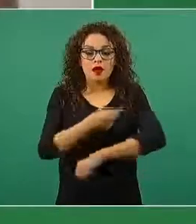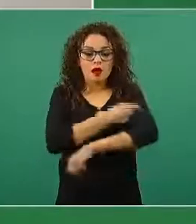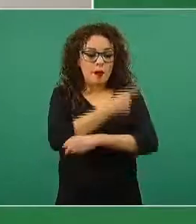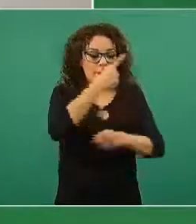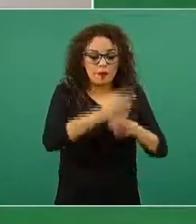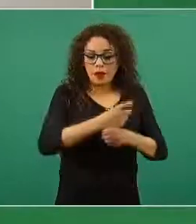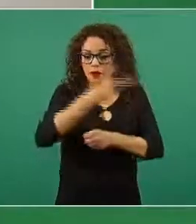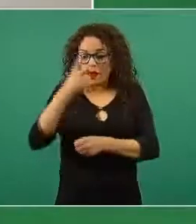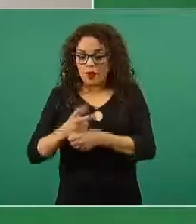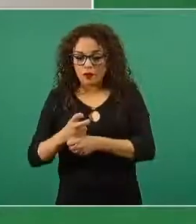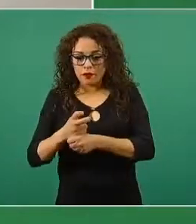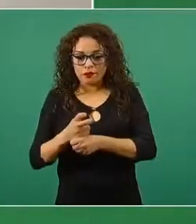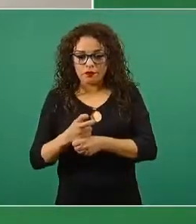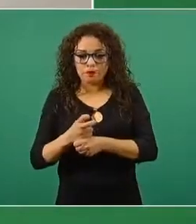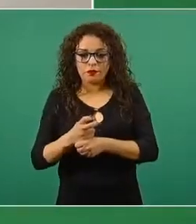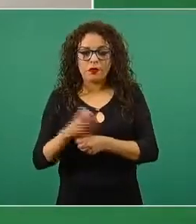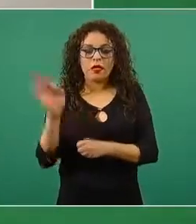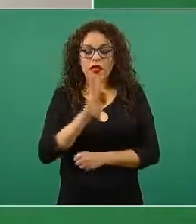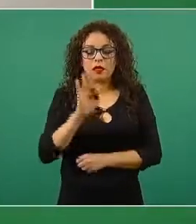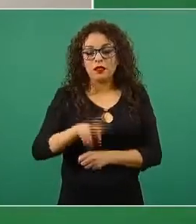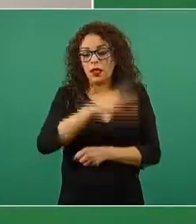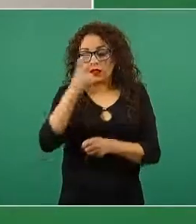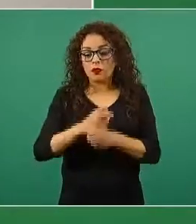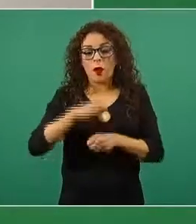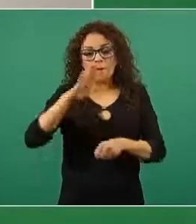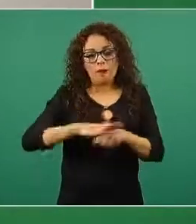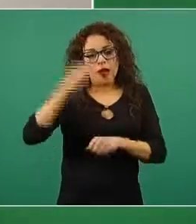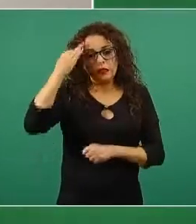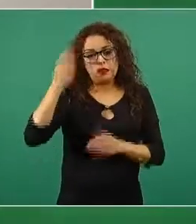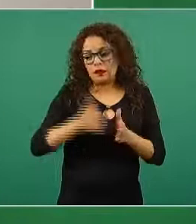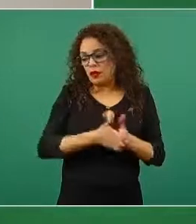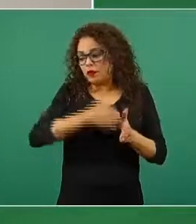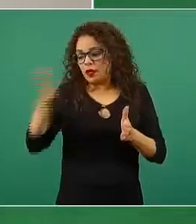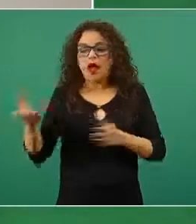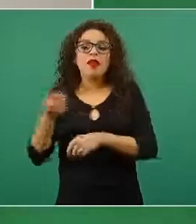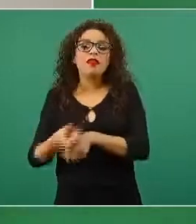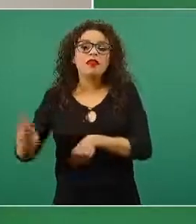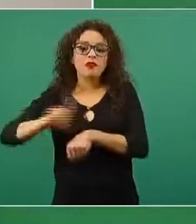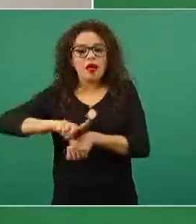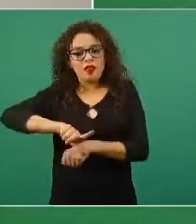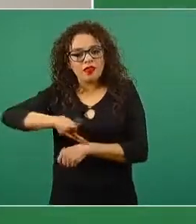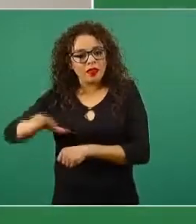un rango más amplio. La página